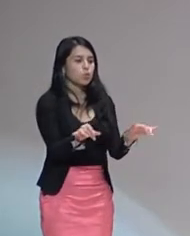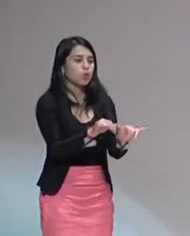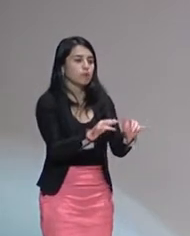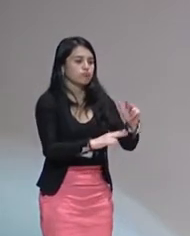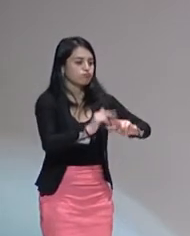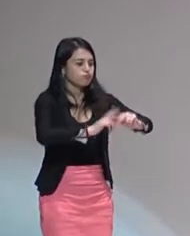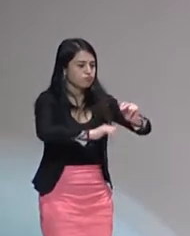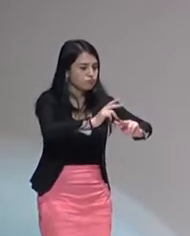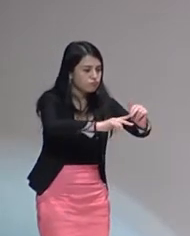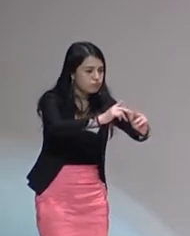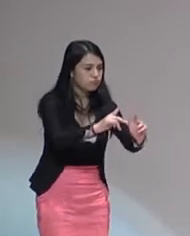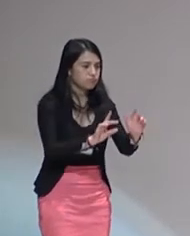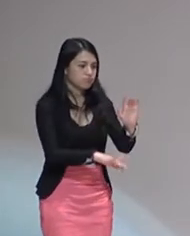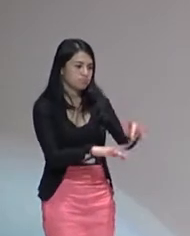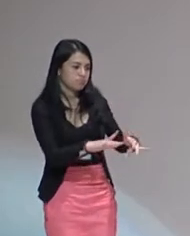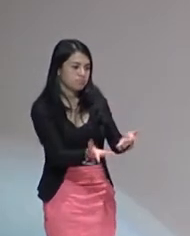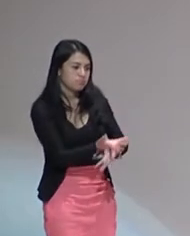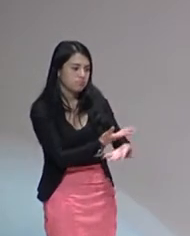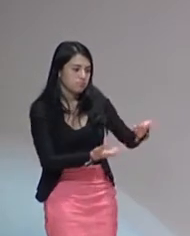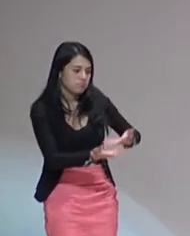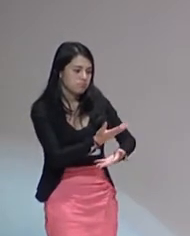constructivo, un escenario